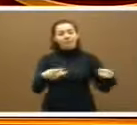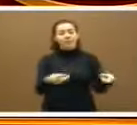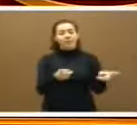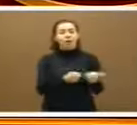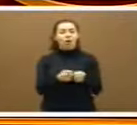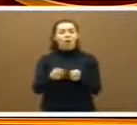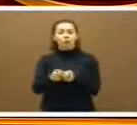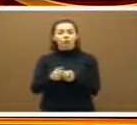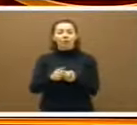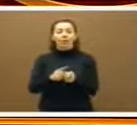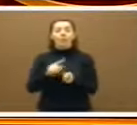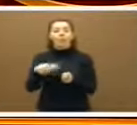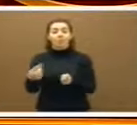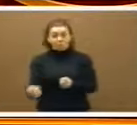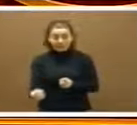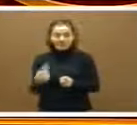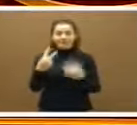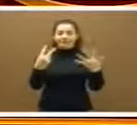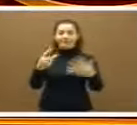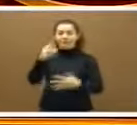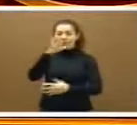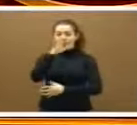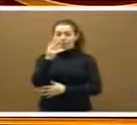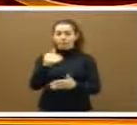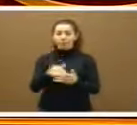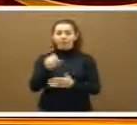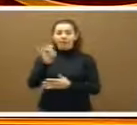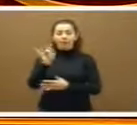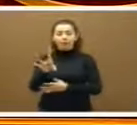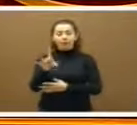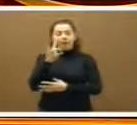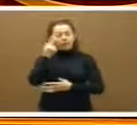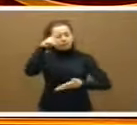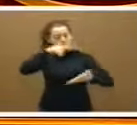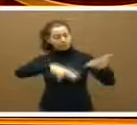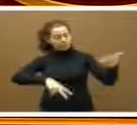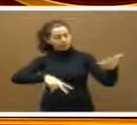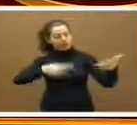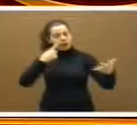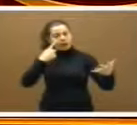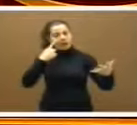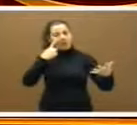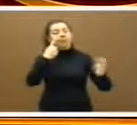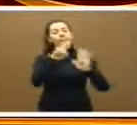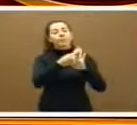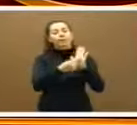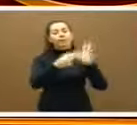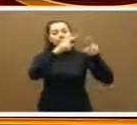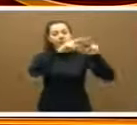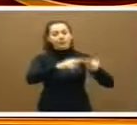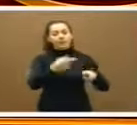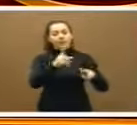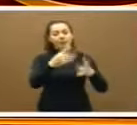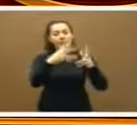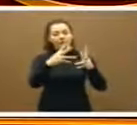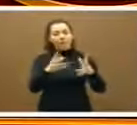Hacienda y Presupuesto el día 7 de febrero de 2014, se examina el proyecto de ley de medidas financieras y administrativas de la